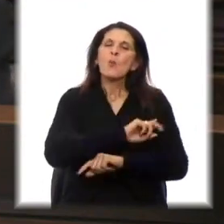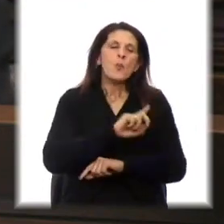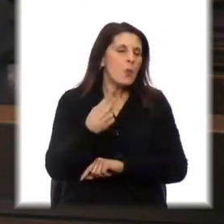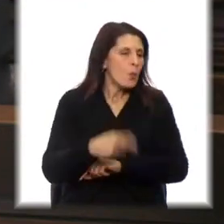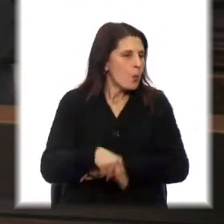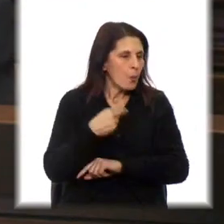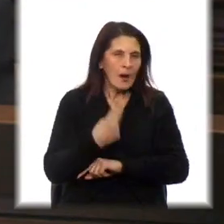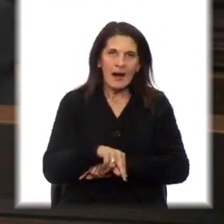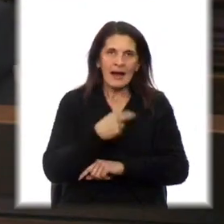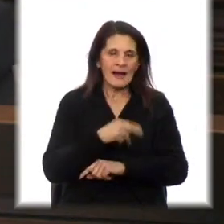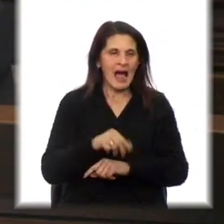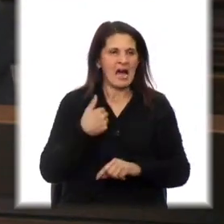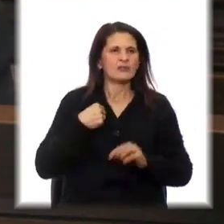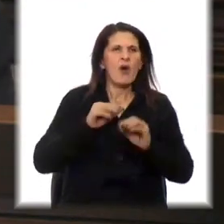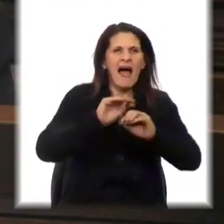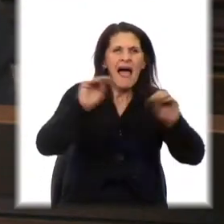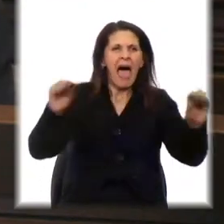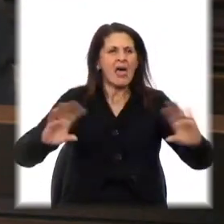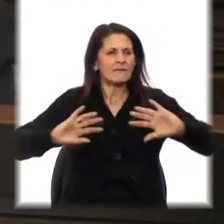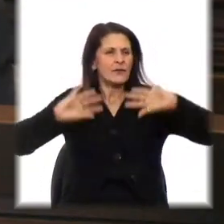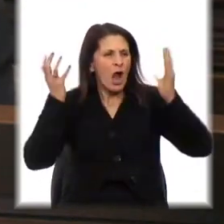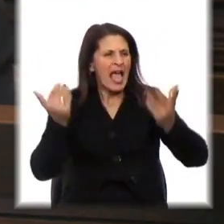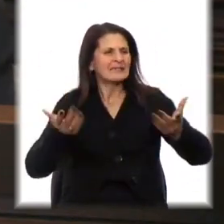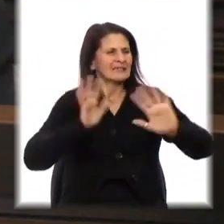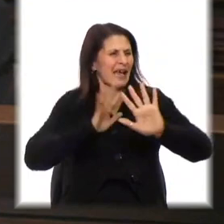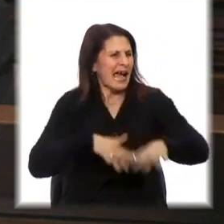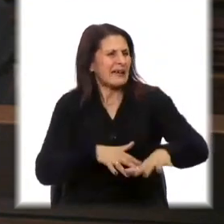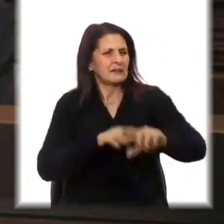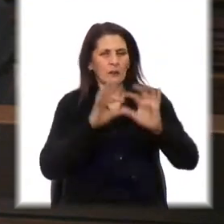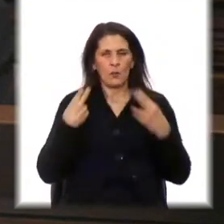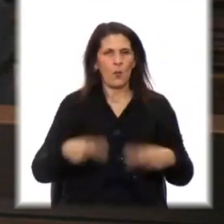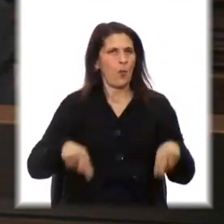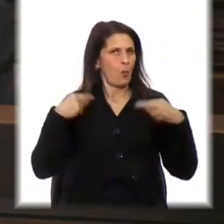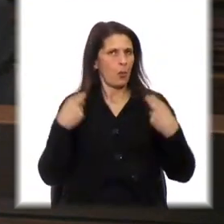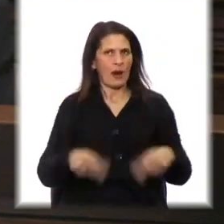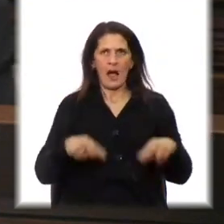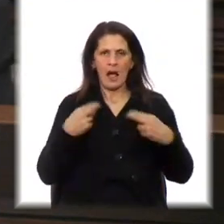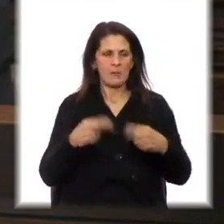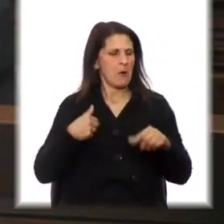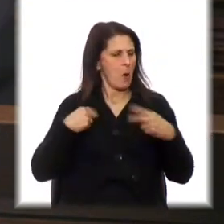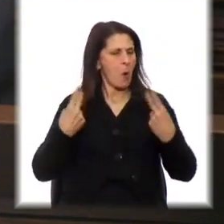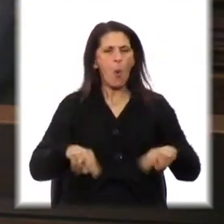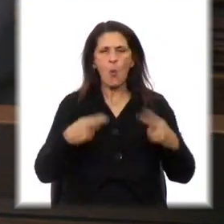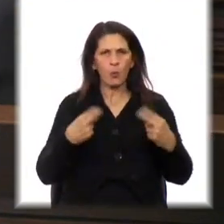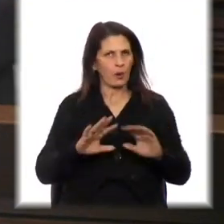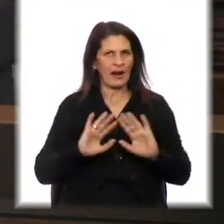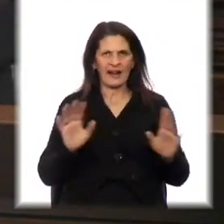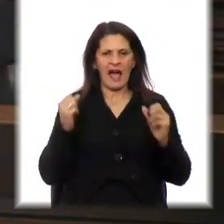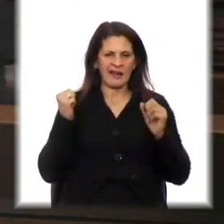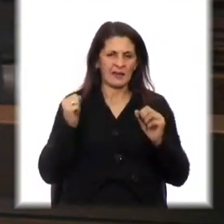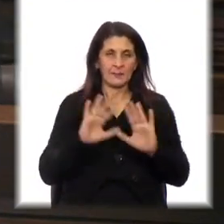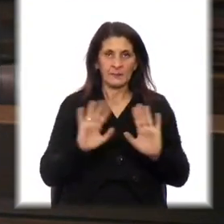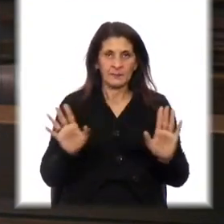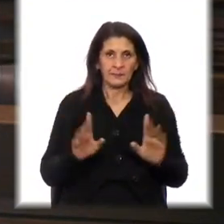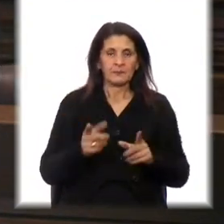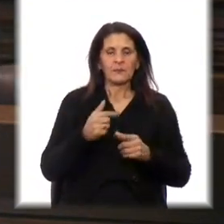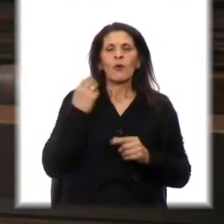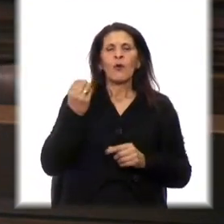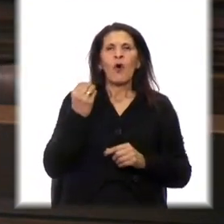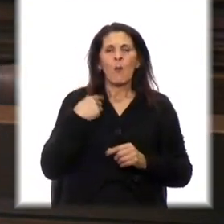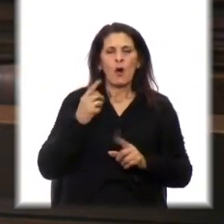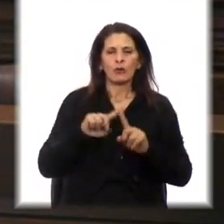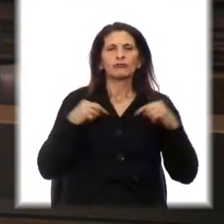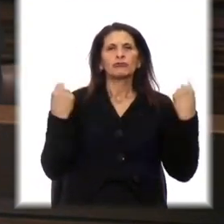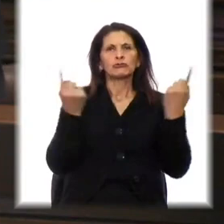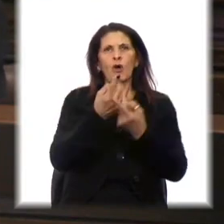incite a la violencia desde el movimiento estudiantil nunca insiste al avilés había violencia como todos vimos